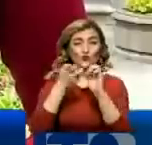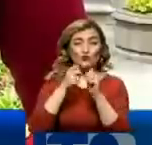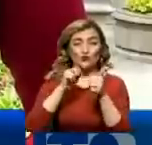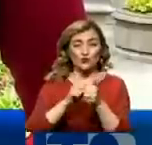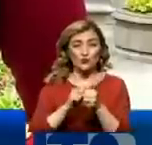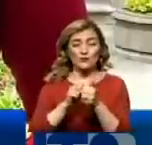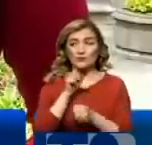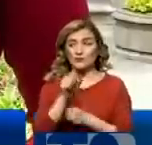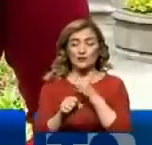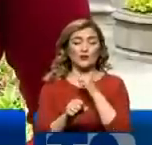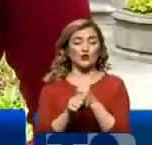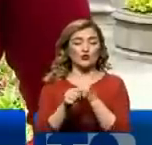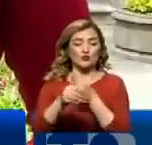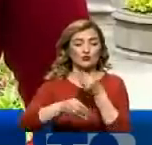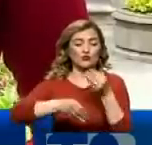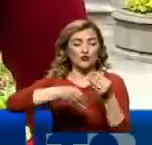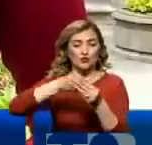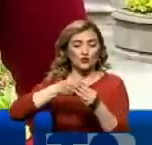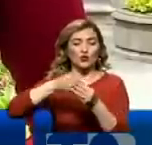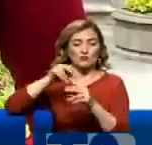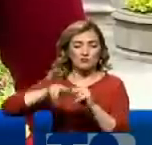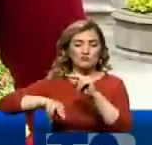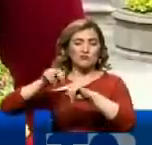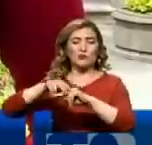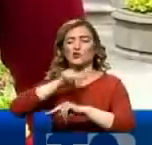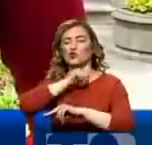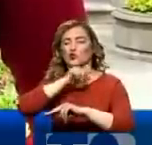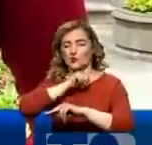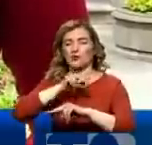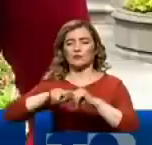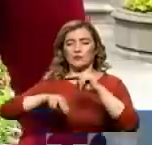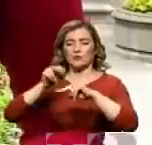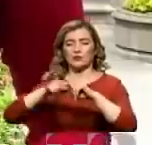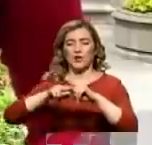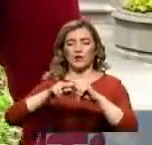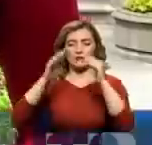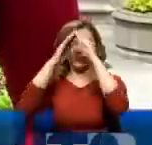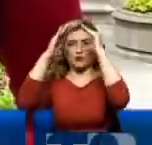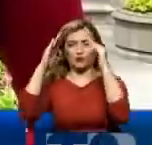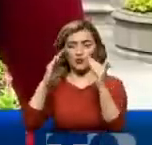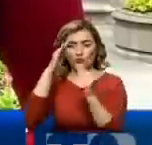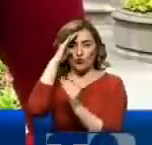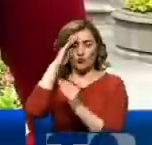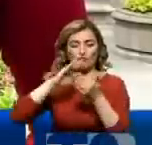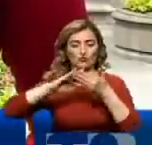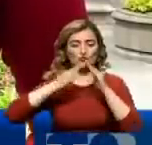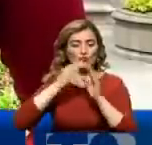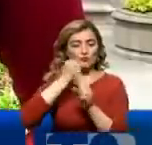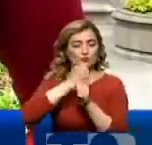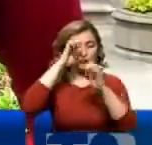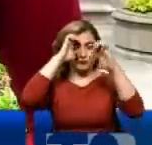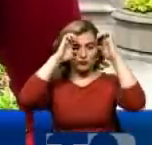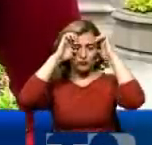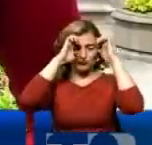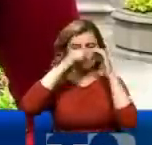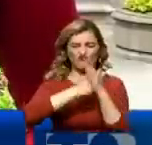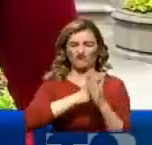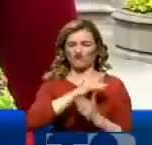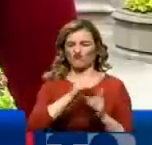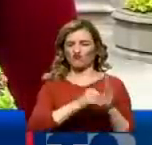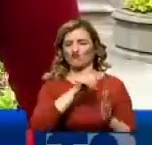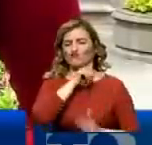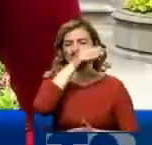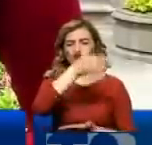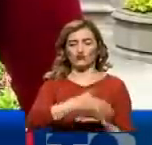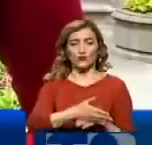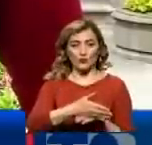que este año se invertirá en la construcción de unidades de policía comunitaria y además se trabajará en otras estrategias para luchar contra la